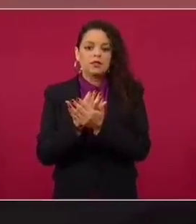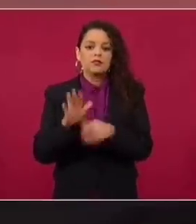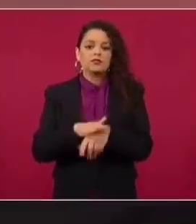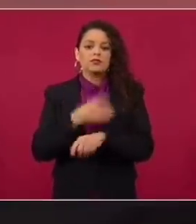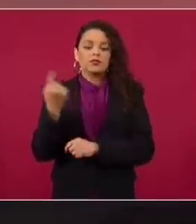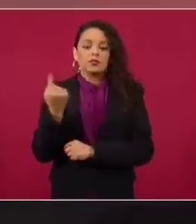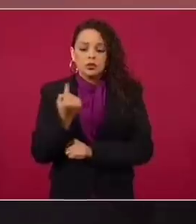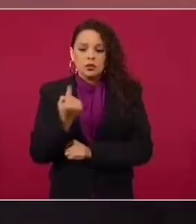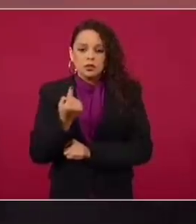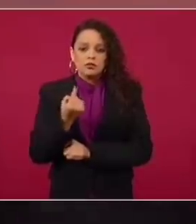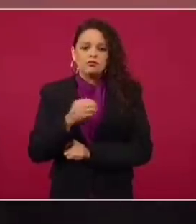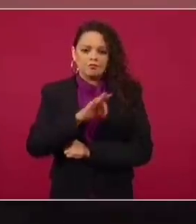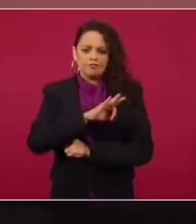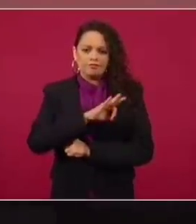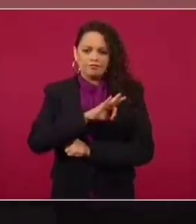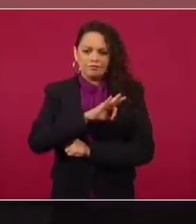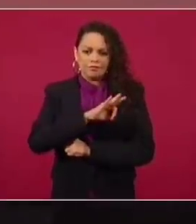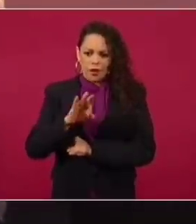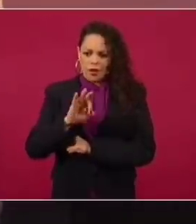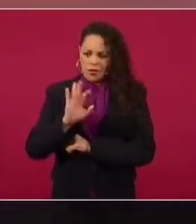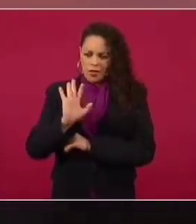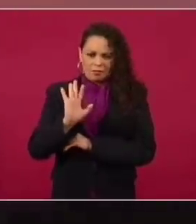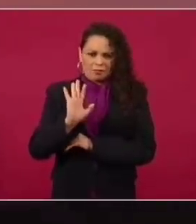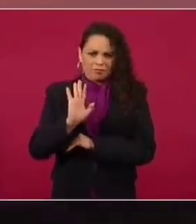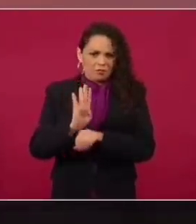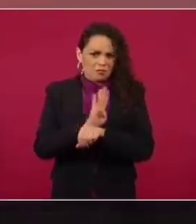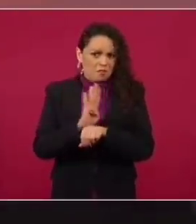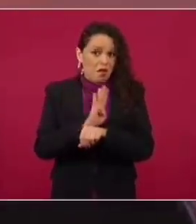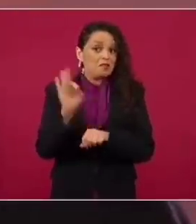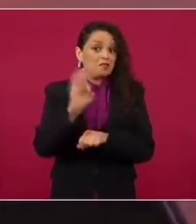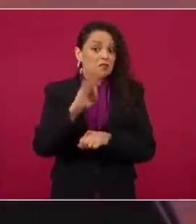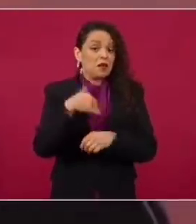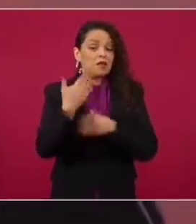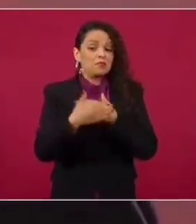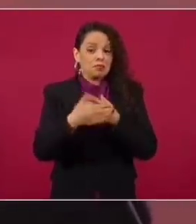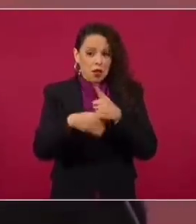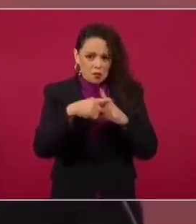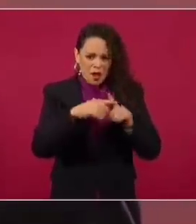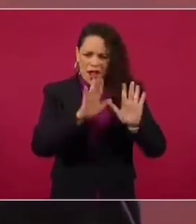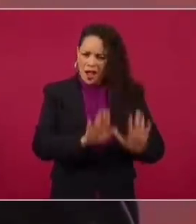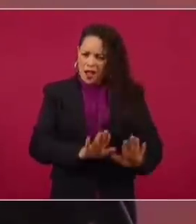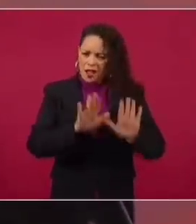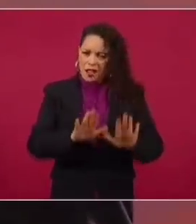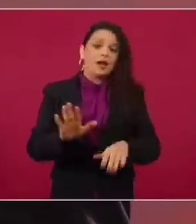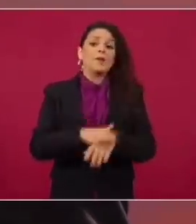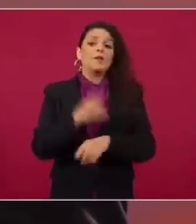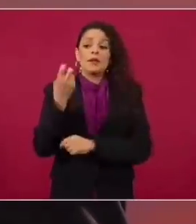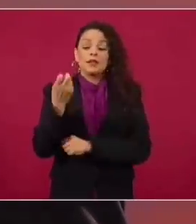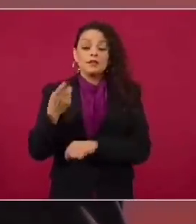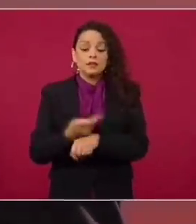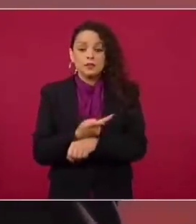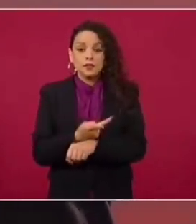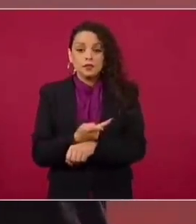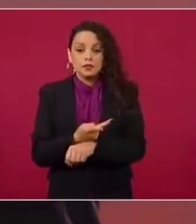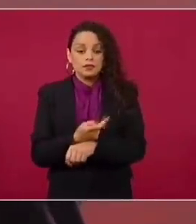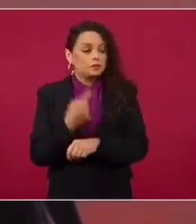Nos conviene una pausa un tiempo, porque eso que sucedió, ¿sí?